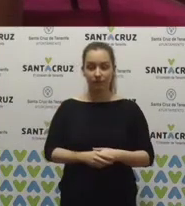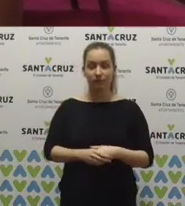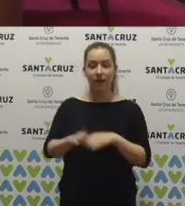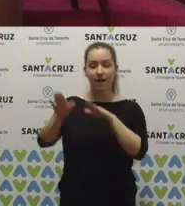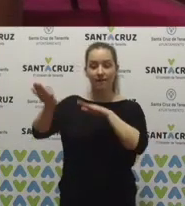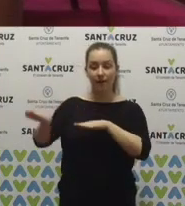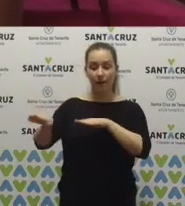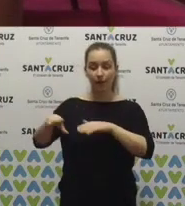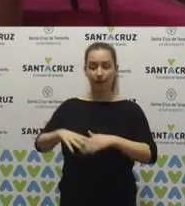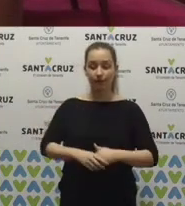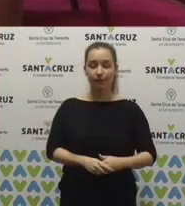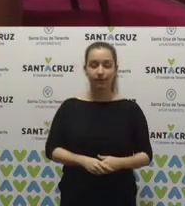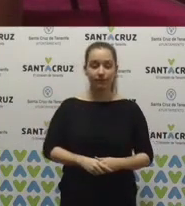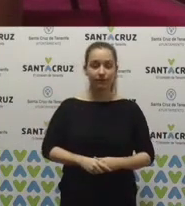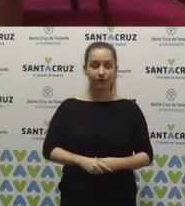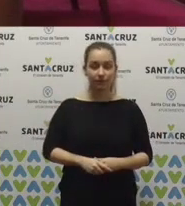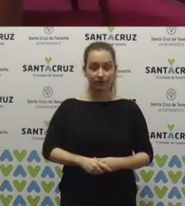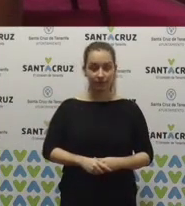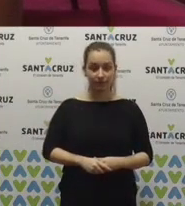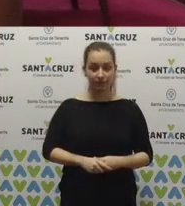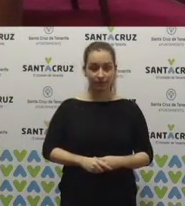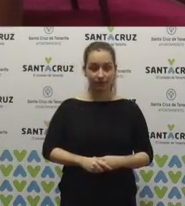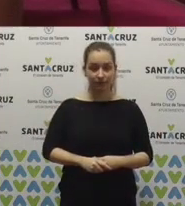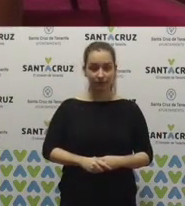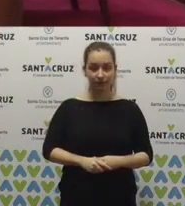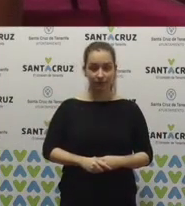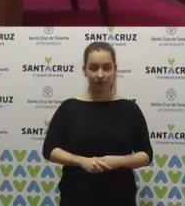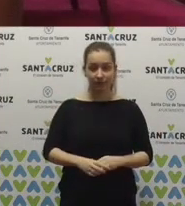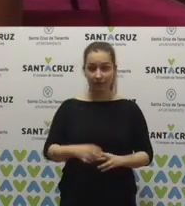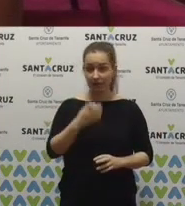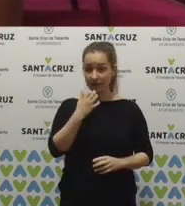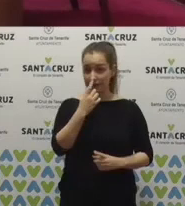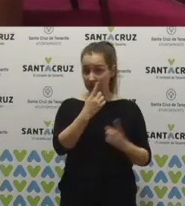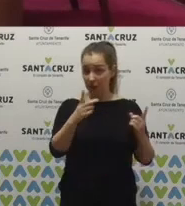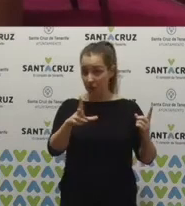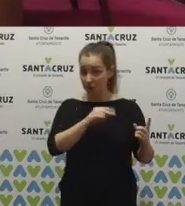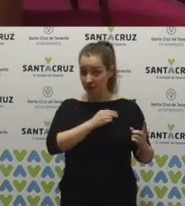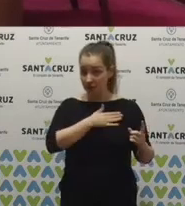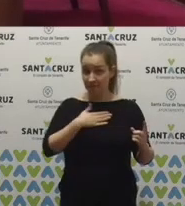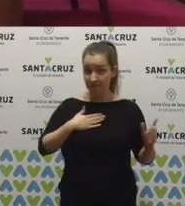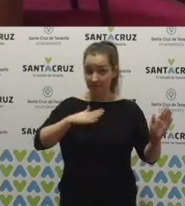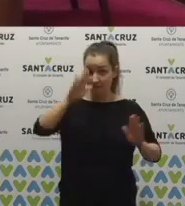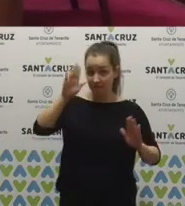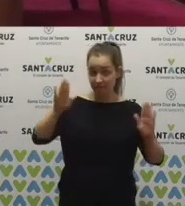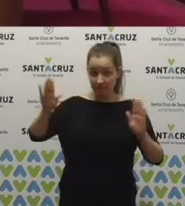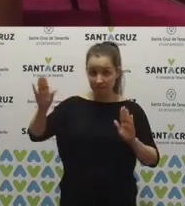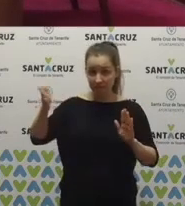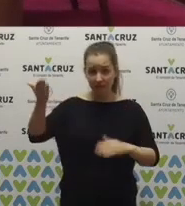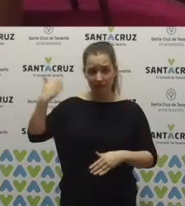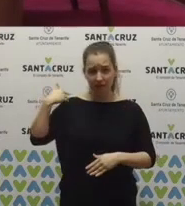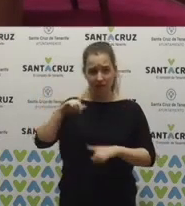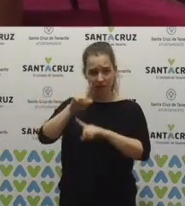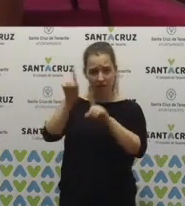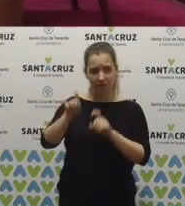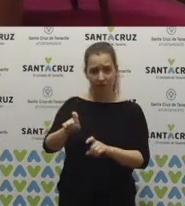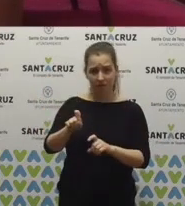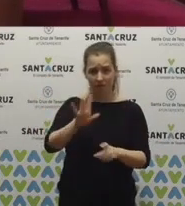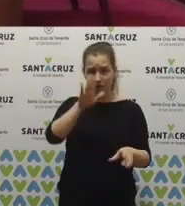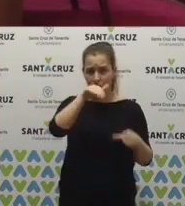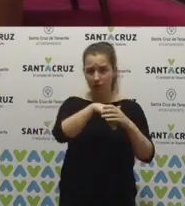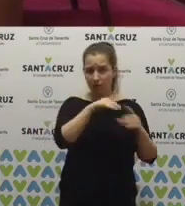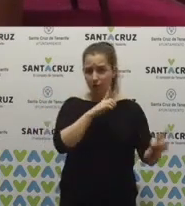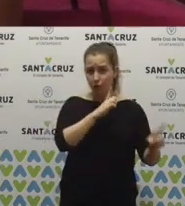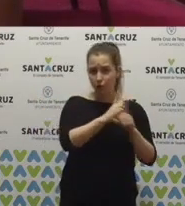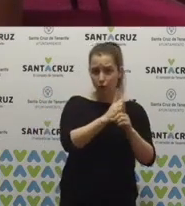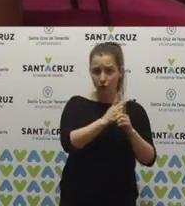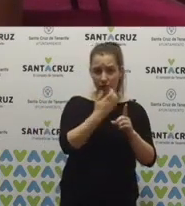favor si algún concejal quiere hacer uso que no le pregunte antes del voto en contra de su